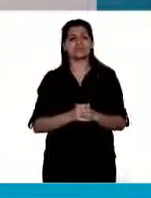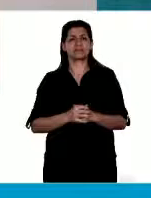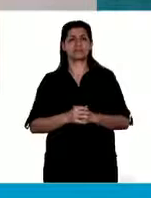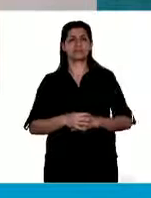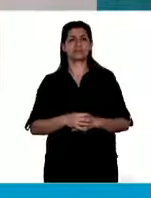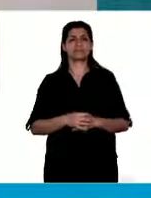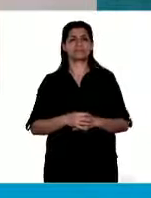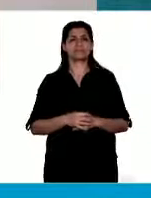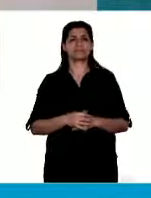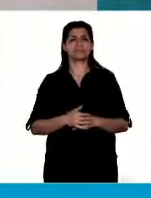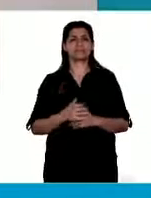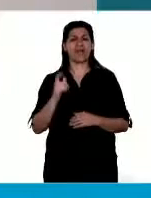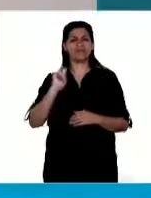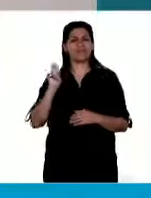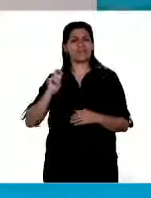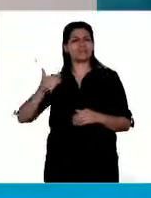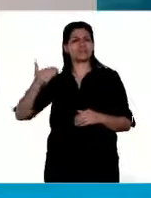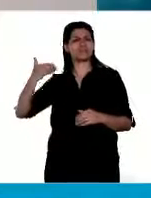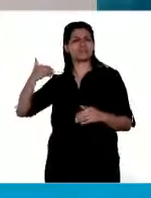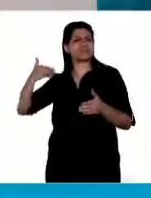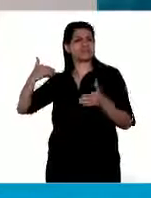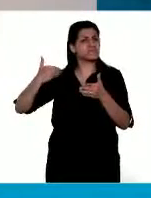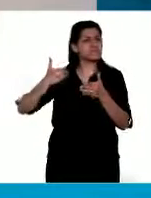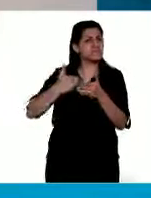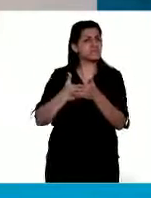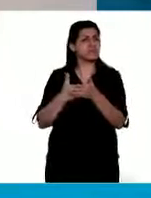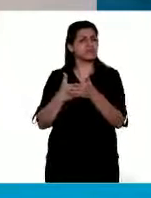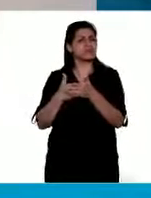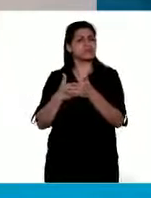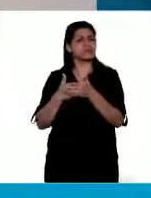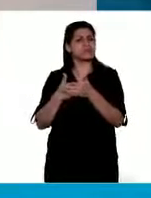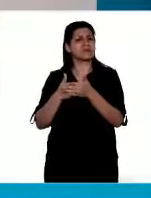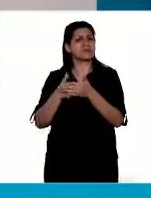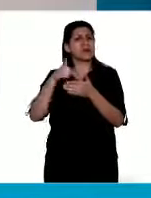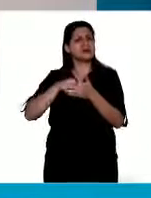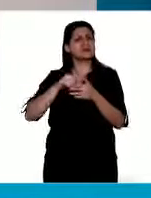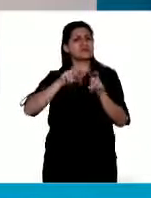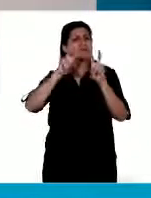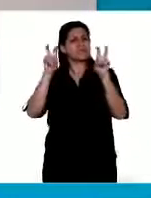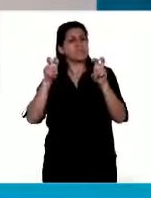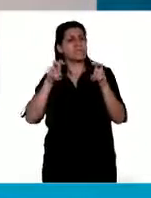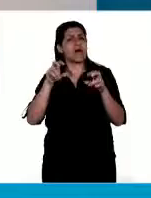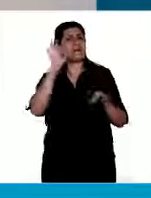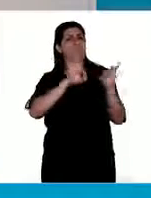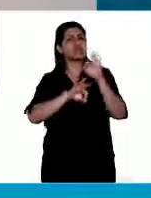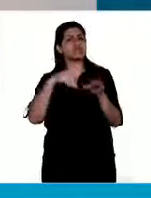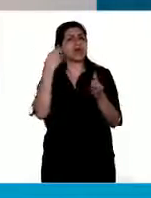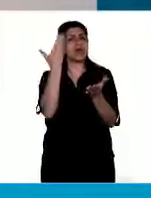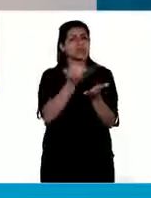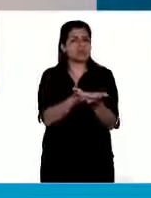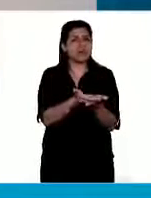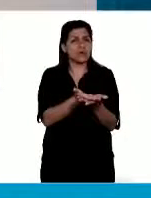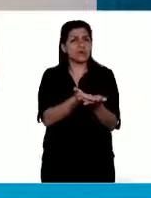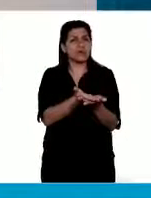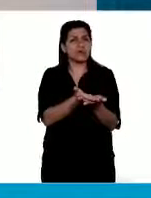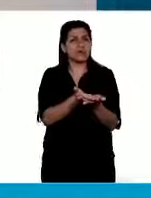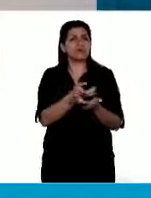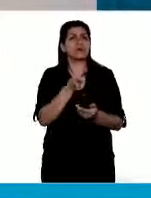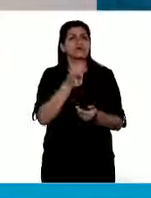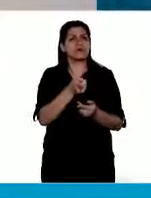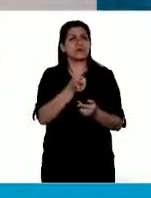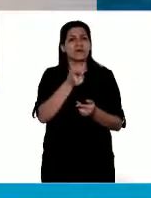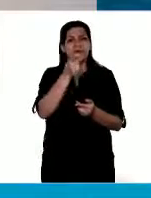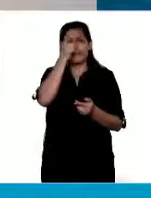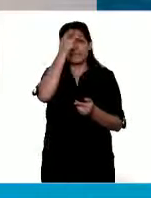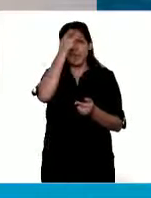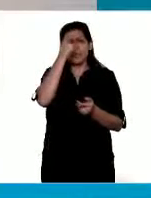Desde hace meses, y esto también tiene que ver con el proyecto en cuestión, en el que me estoy basando, los policías